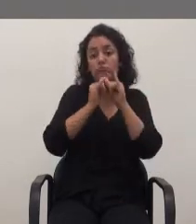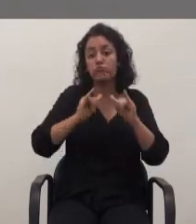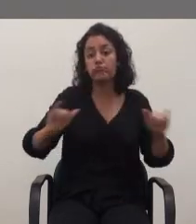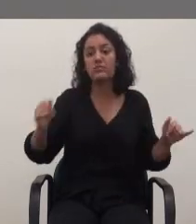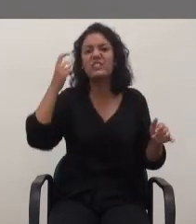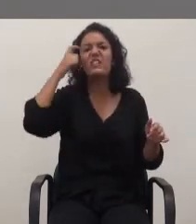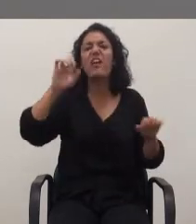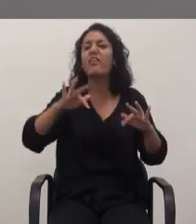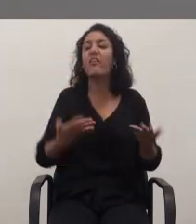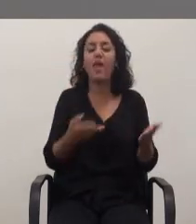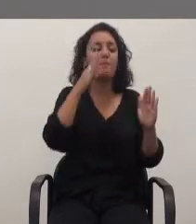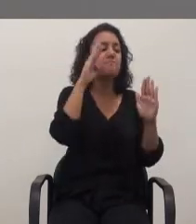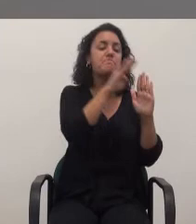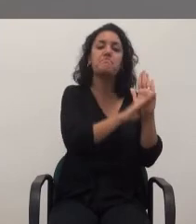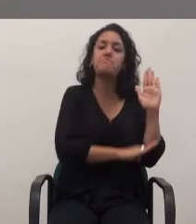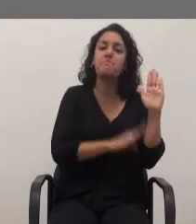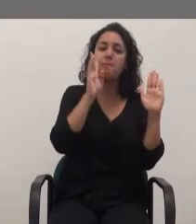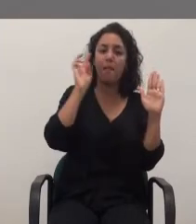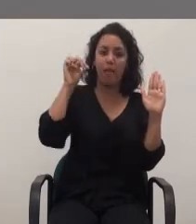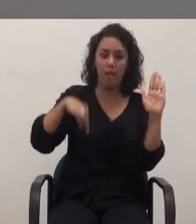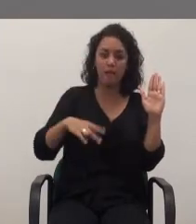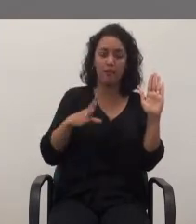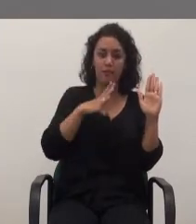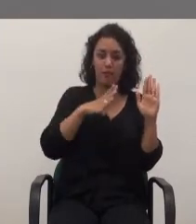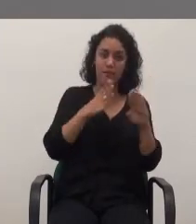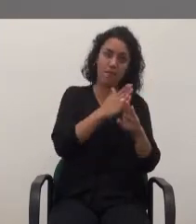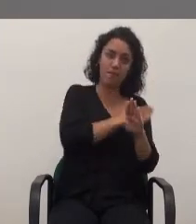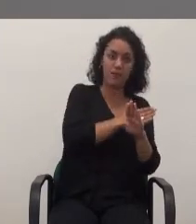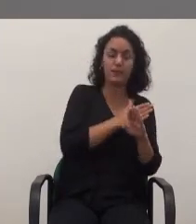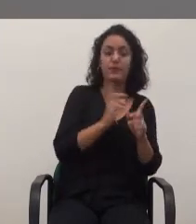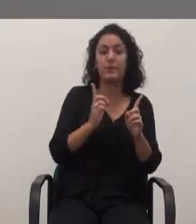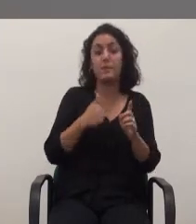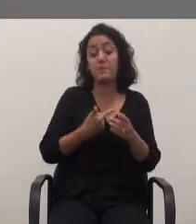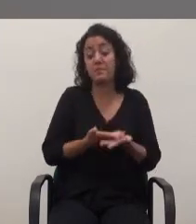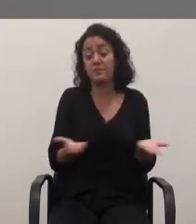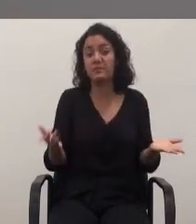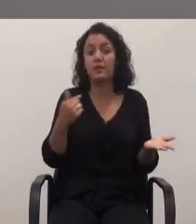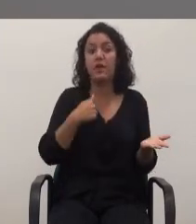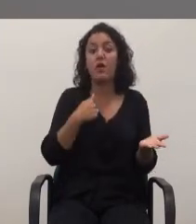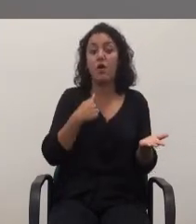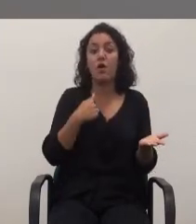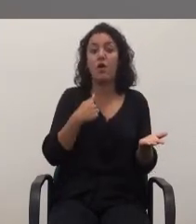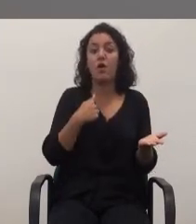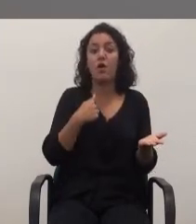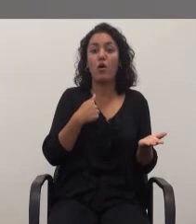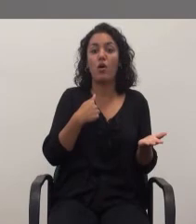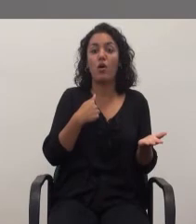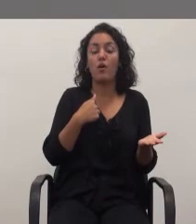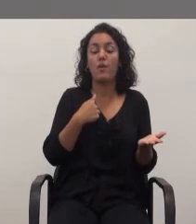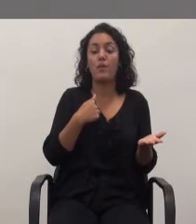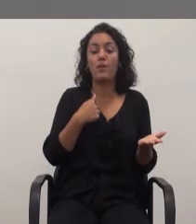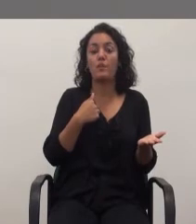términos programáticos que teníamos o con la cual fue presentada mi candidatura. Mi idea no es repasar